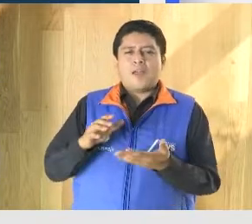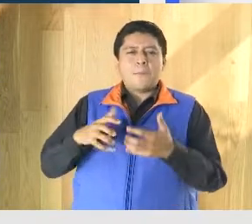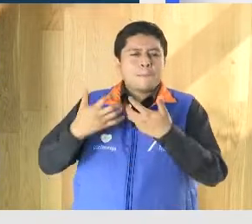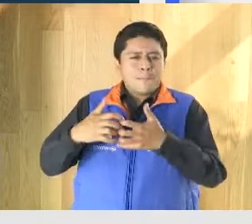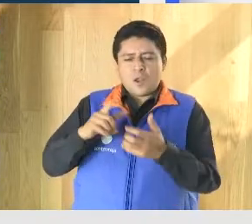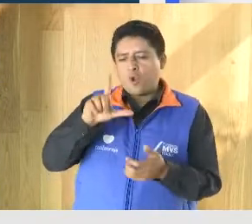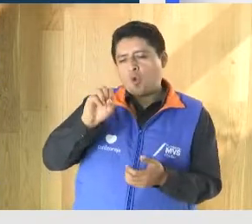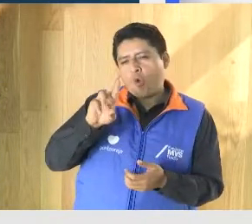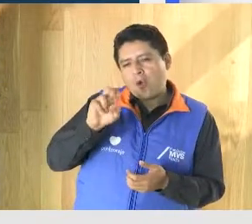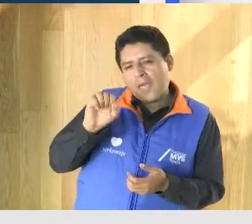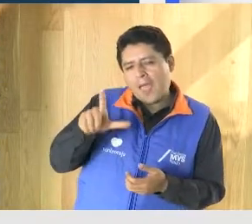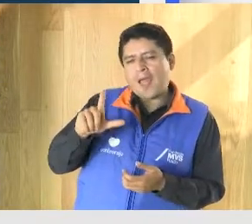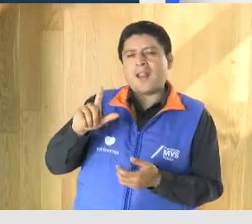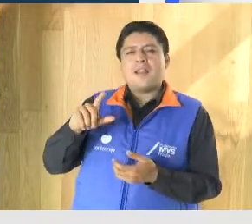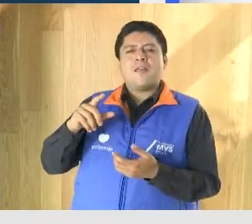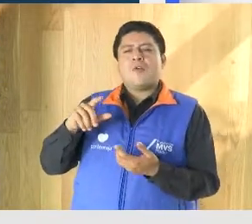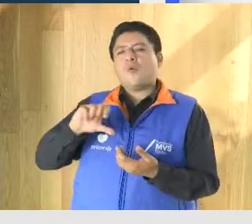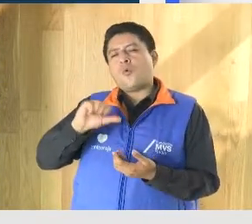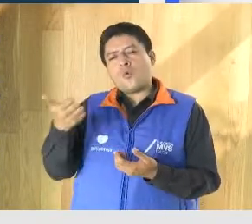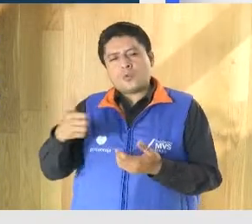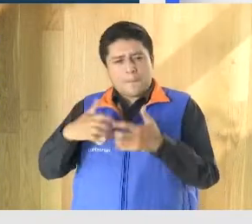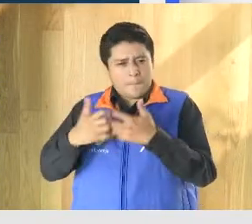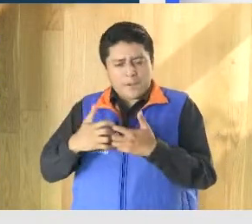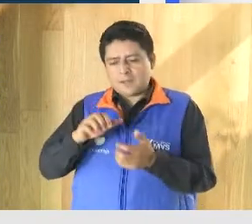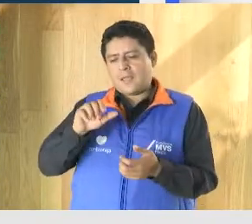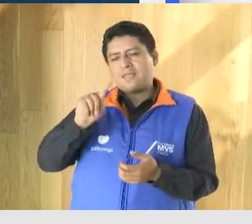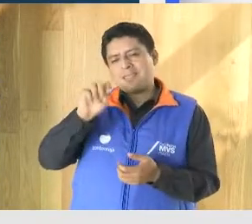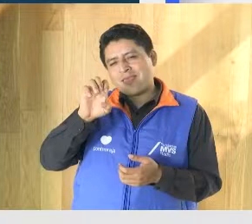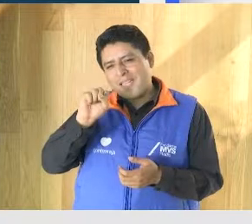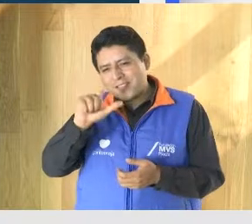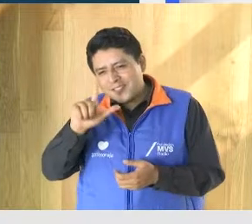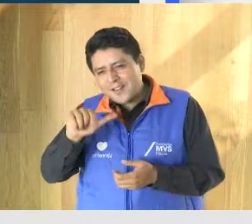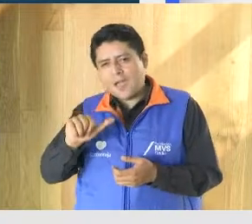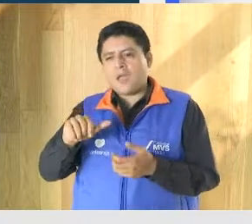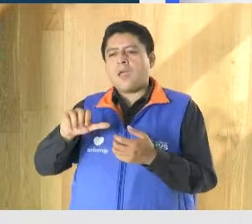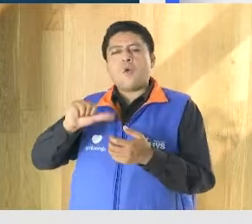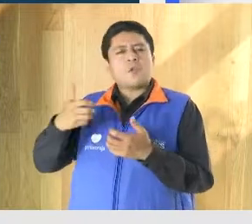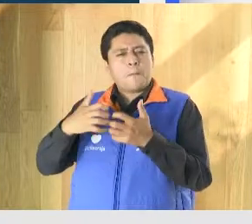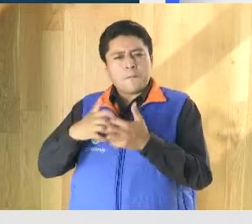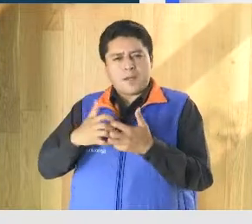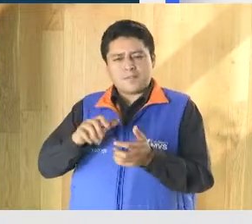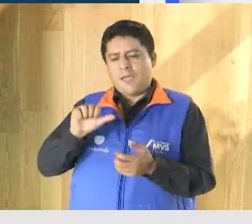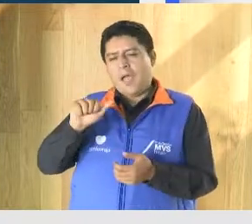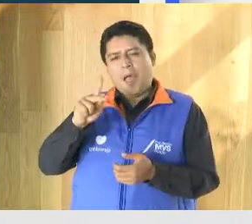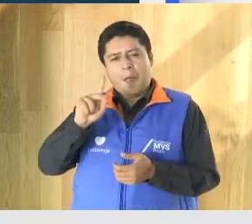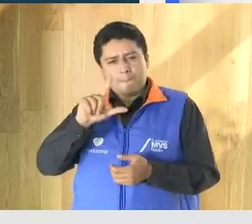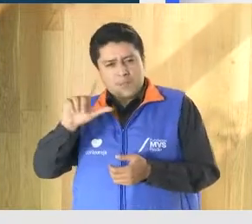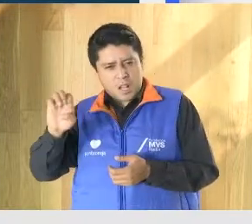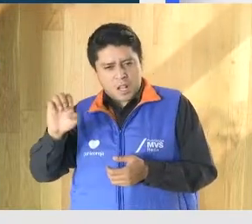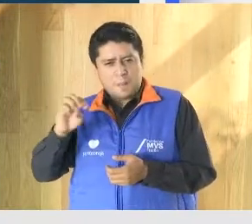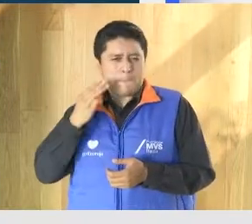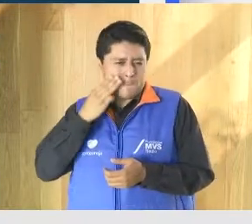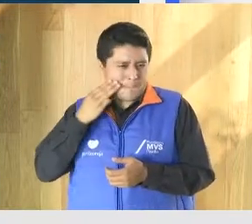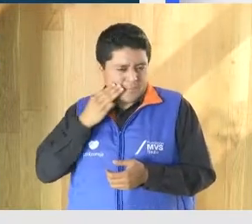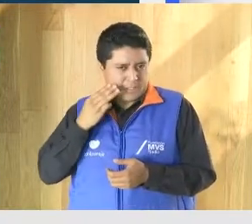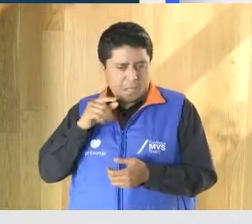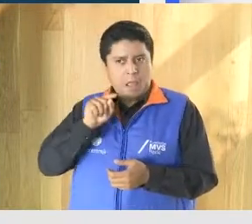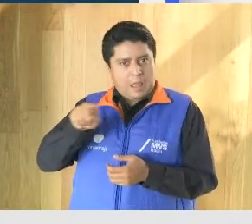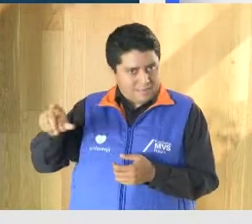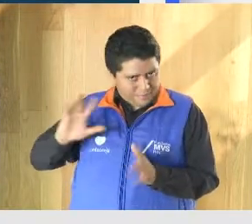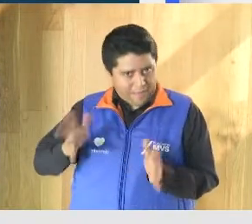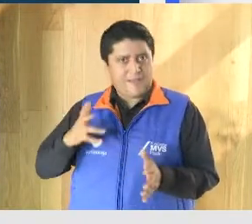en el CEO de Tesla o en el CEO de Apple. Nosotros, además, para evidenciar este